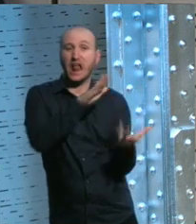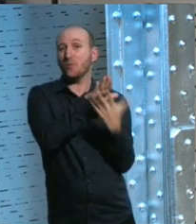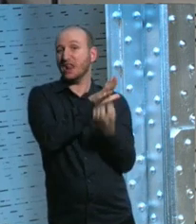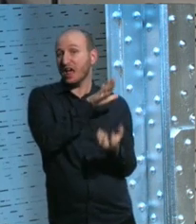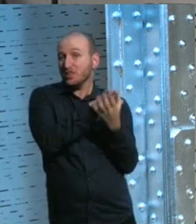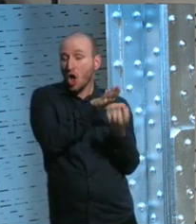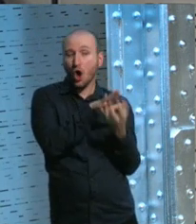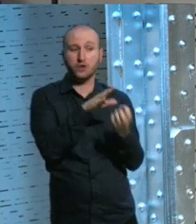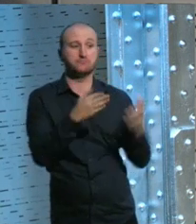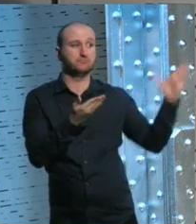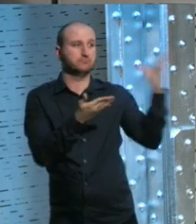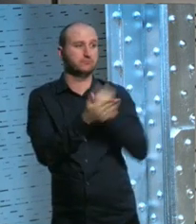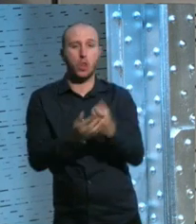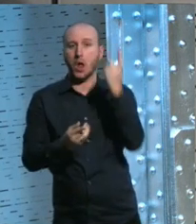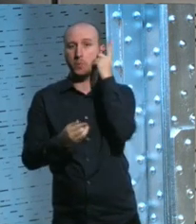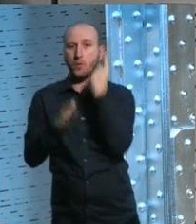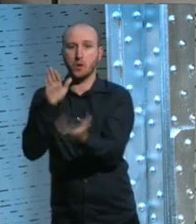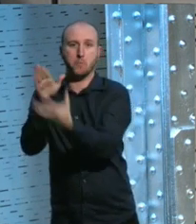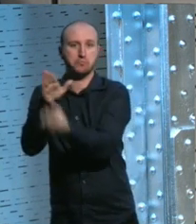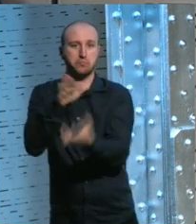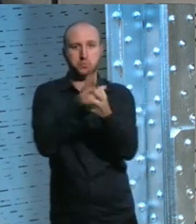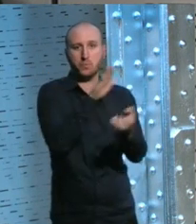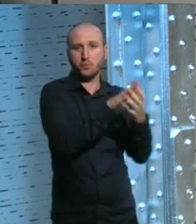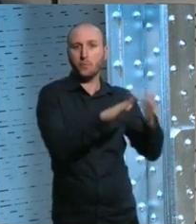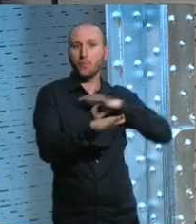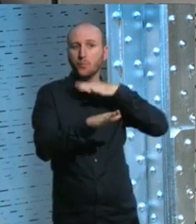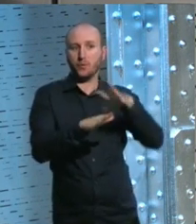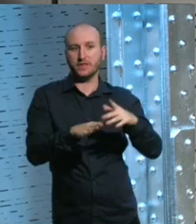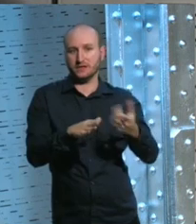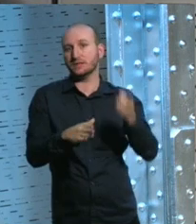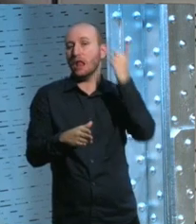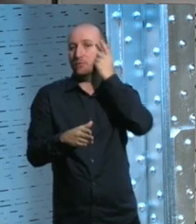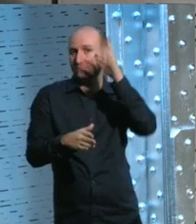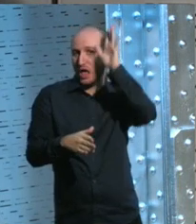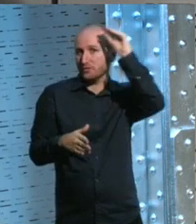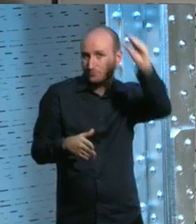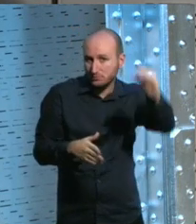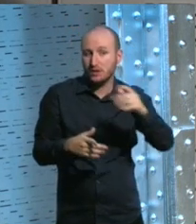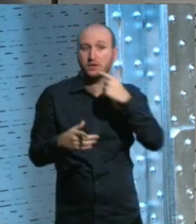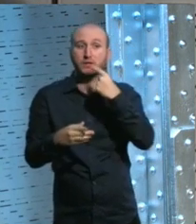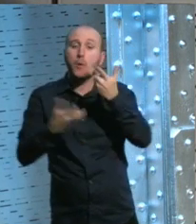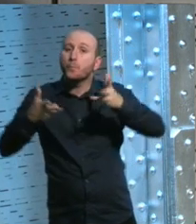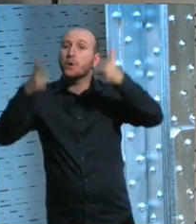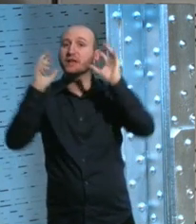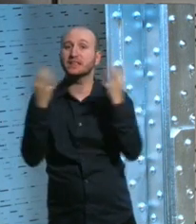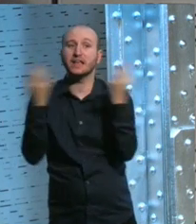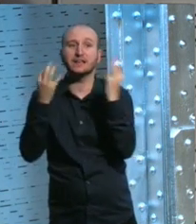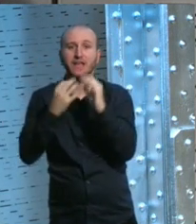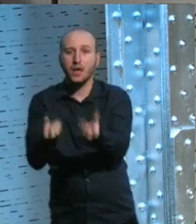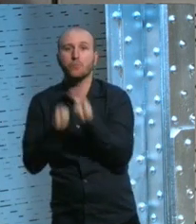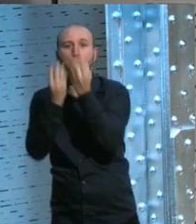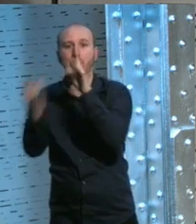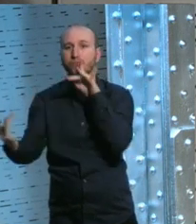que uno puede bajar en su teléfono smartphone, teléfono móvil, y que permite comunicarse sin usar